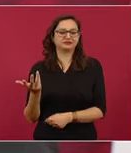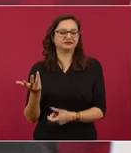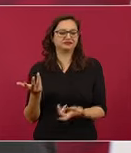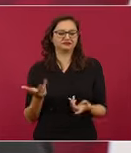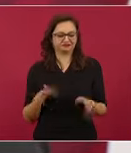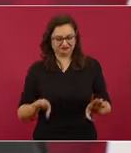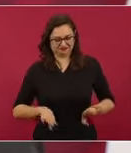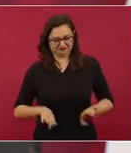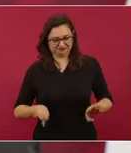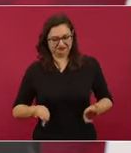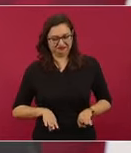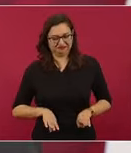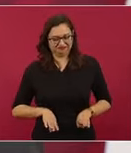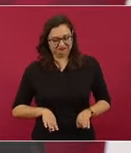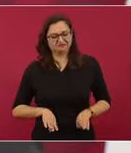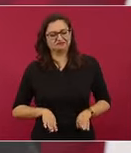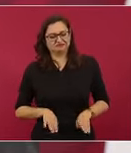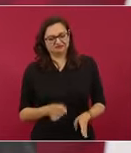claros, tan